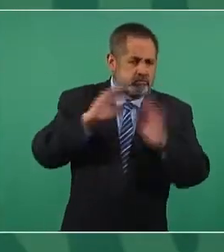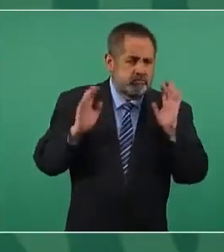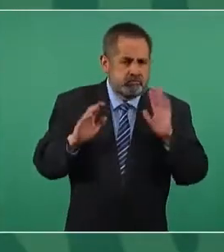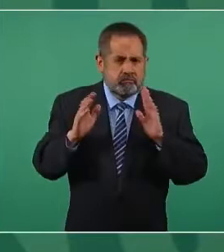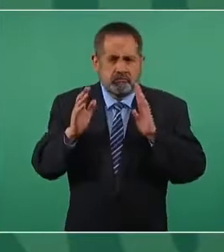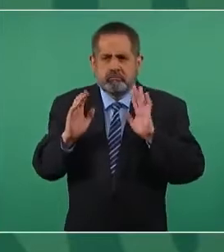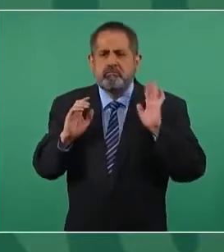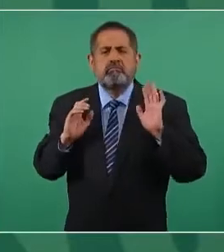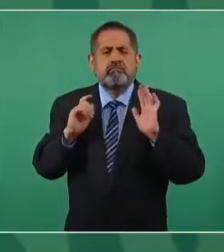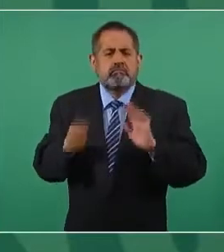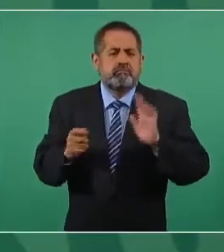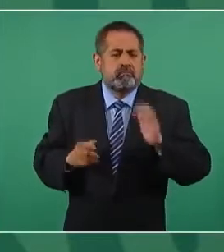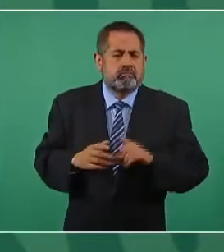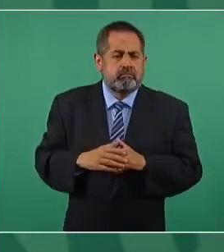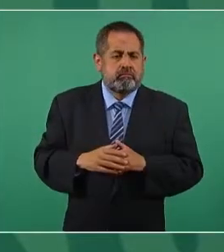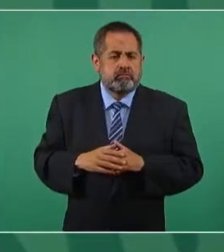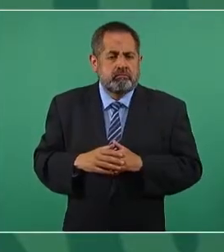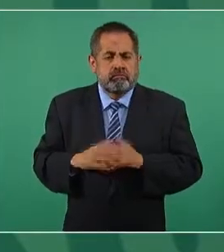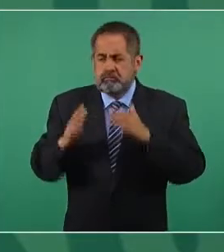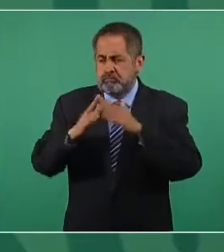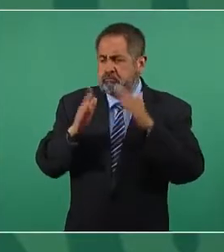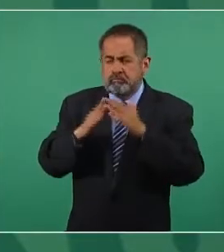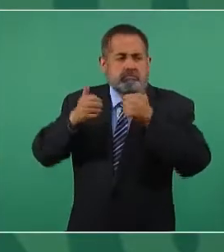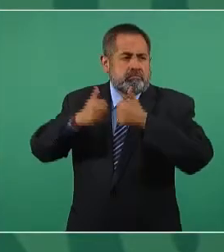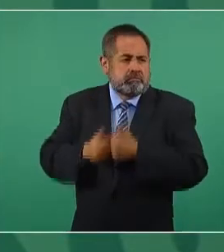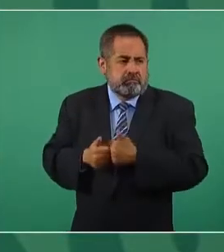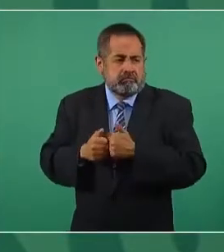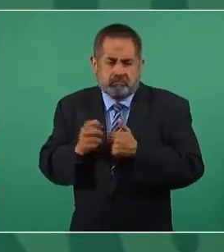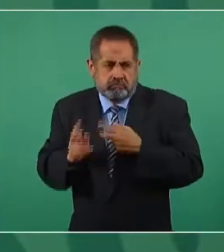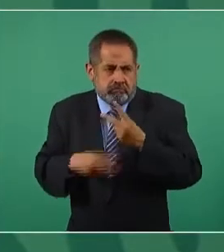se quedaron sin participar.